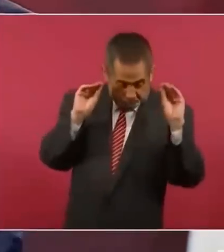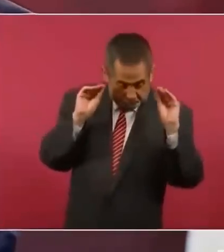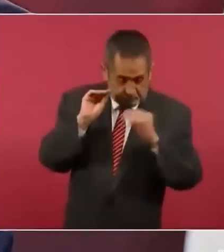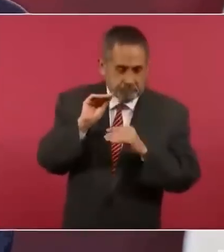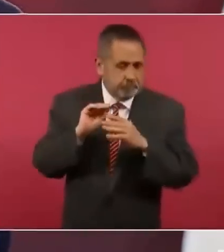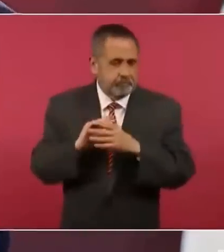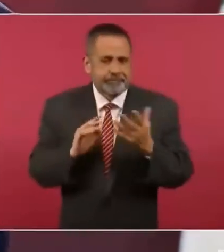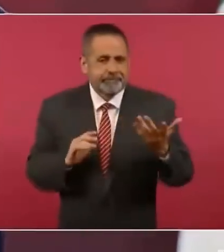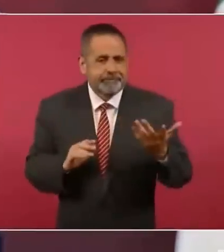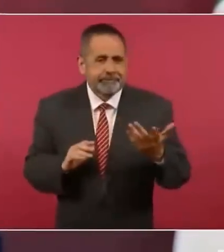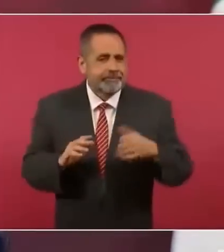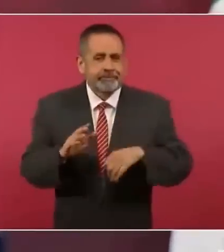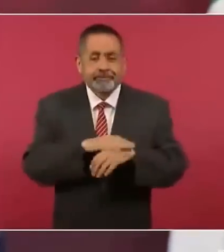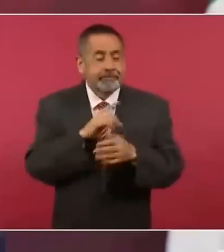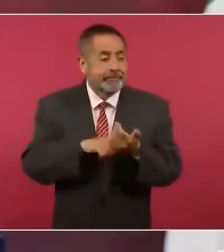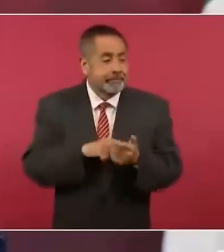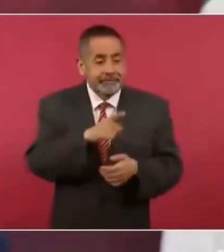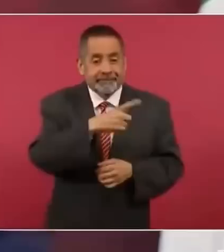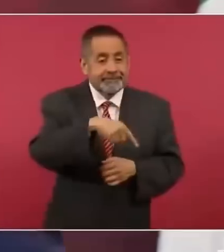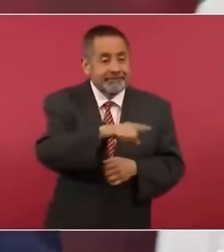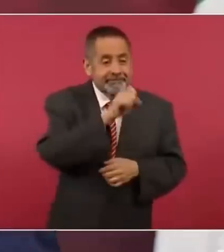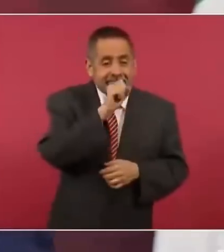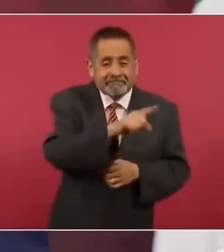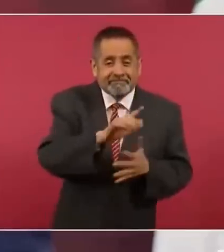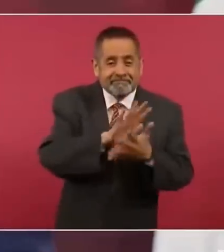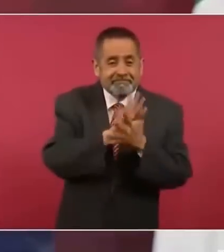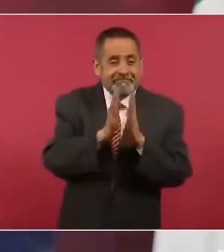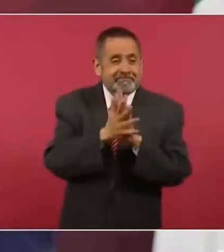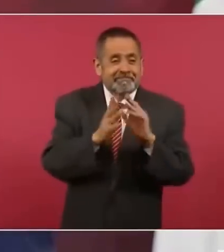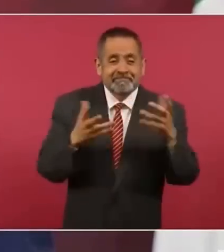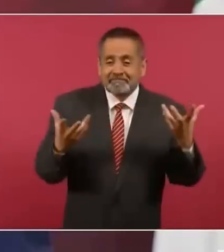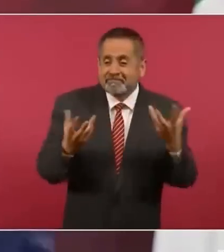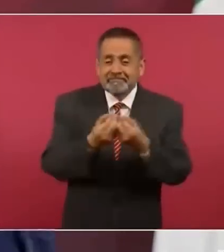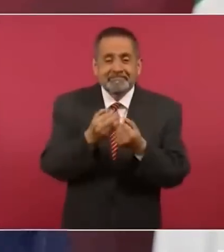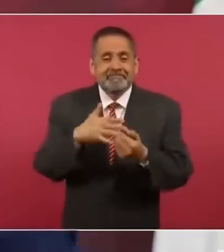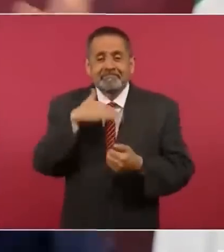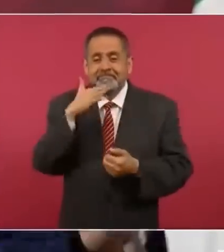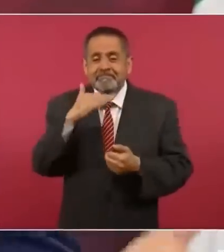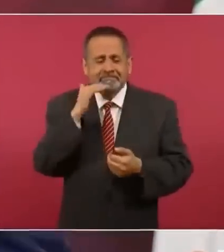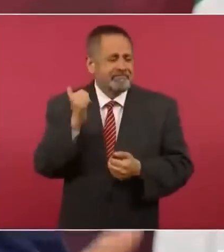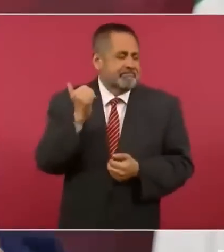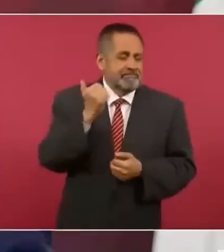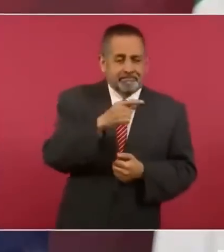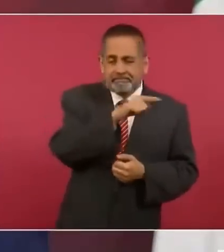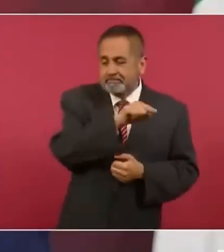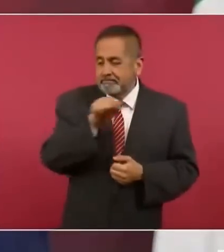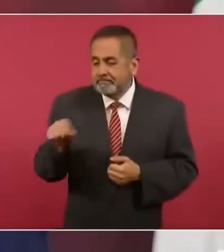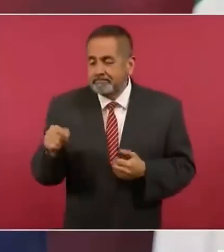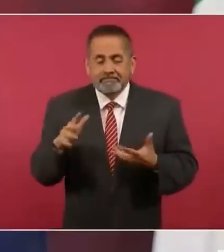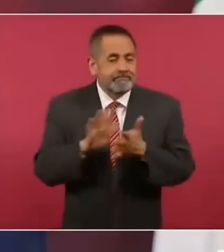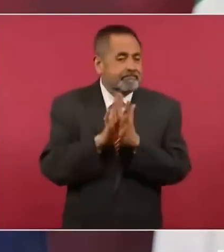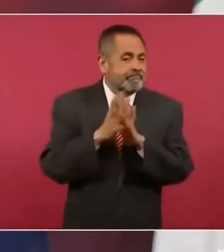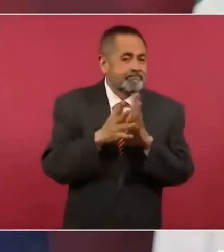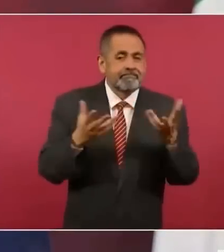porque estuvieron involucrados de una o de otra forma.